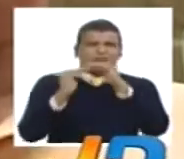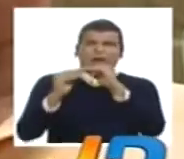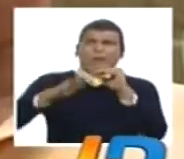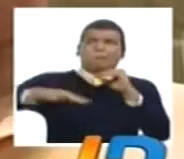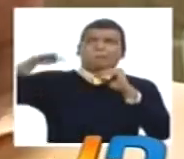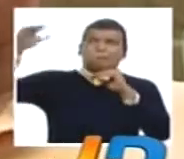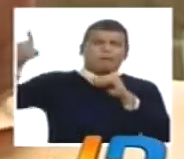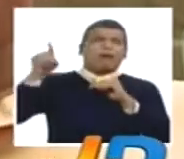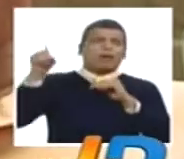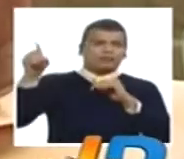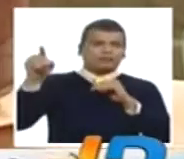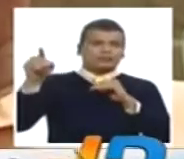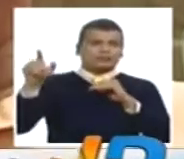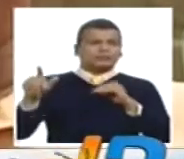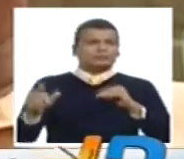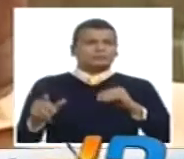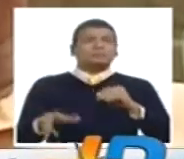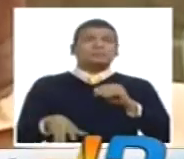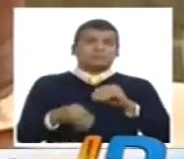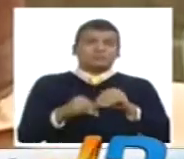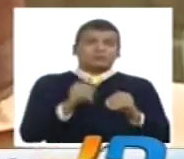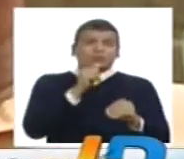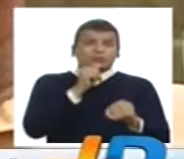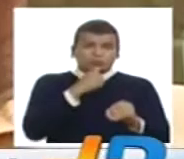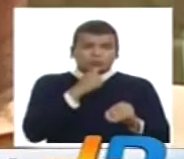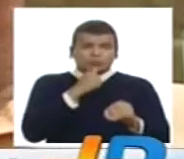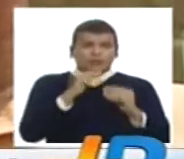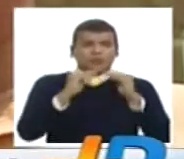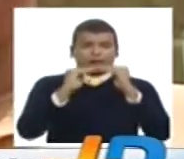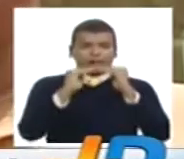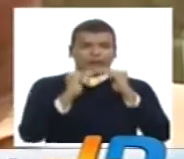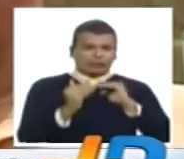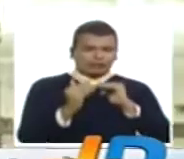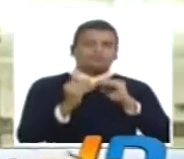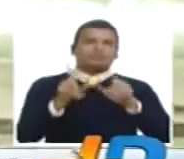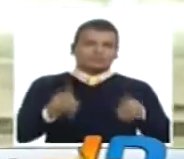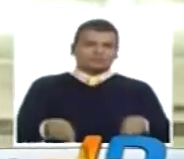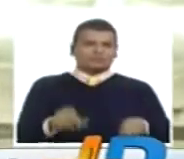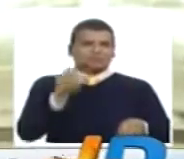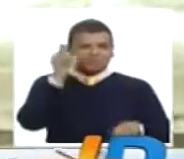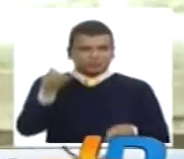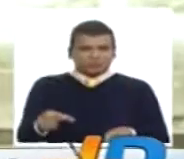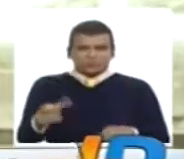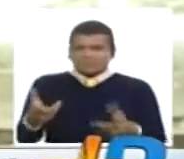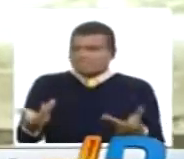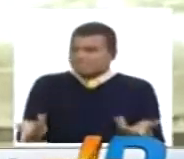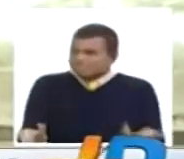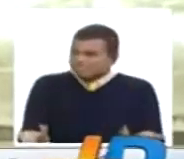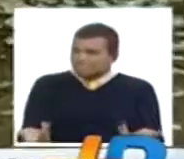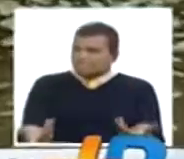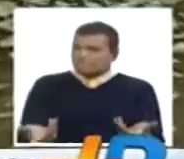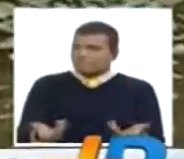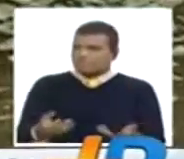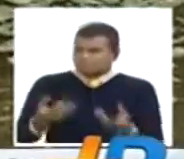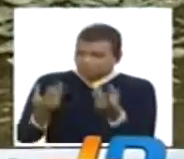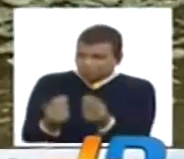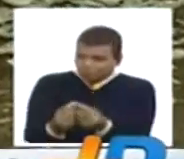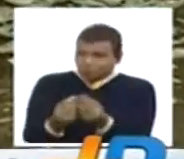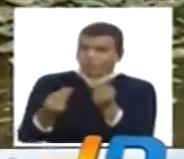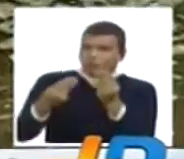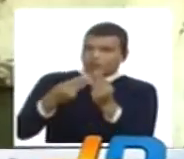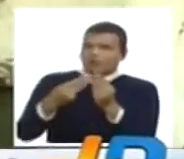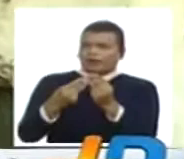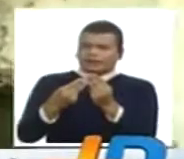arriba y nos ha afectado también la estructura física de la casa. Claudia Villegas no entiende por qué si en Cali reconoce